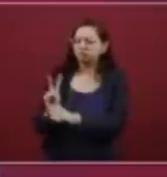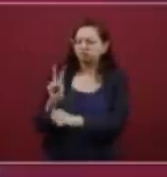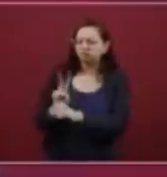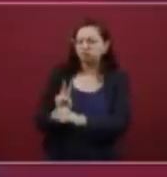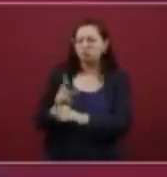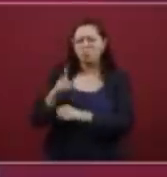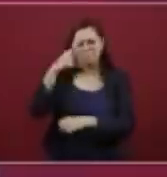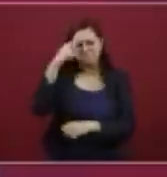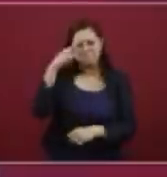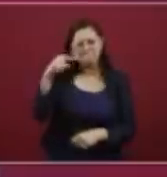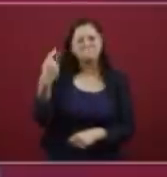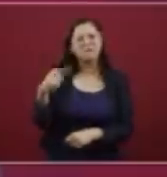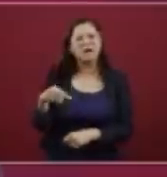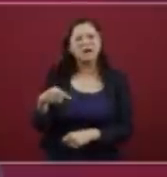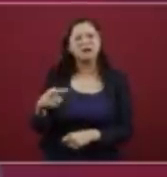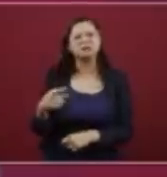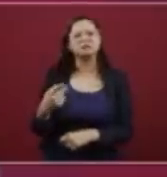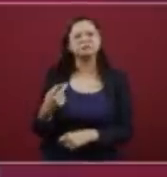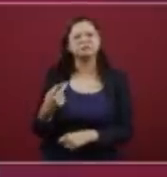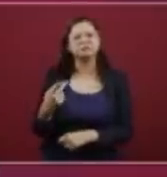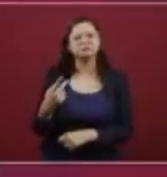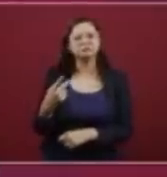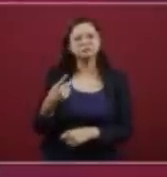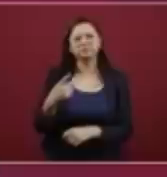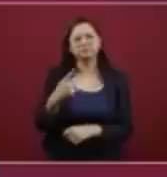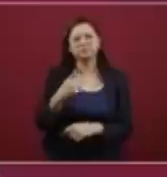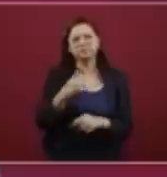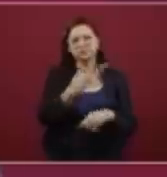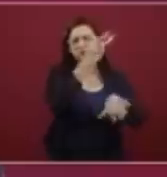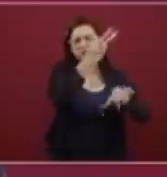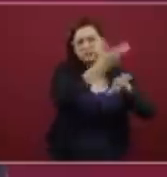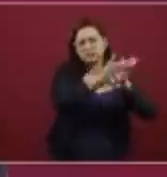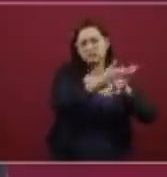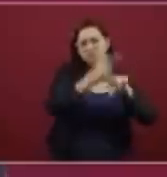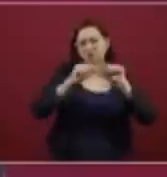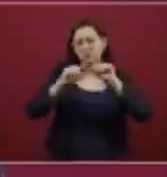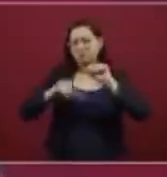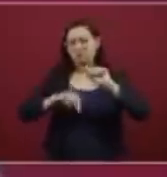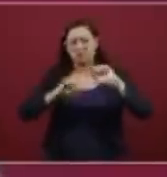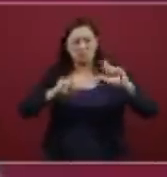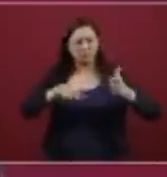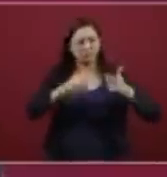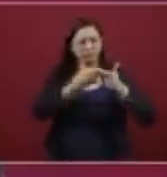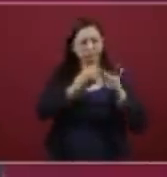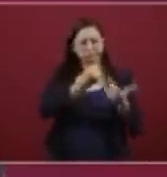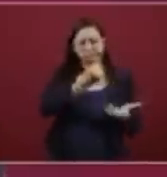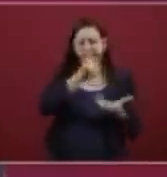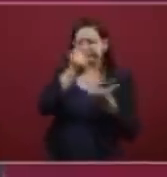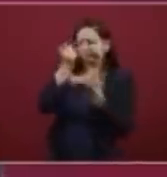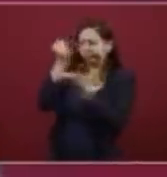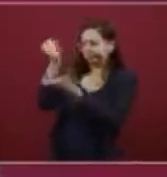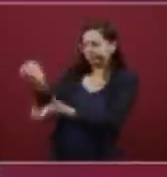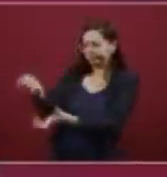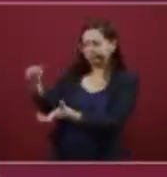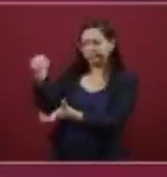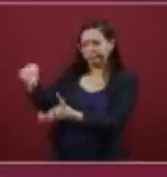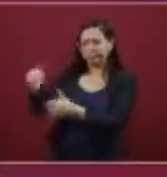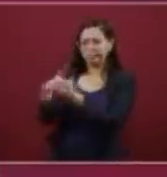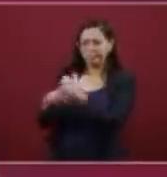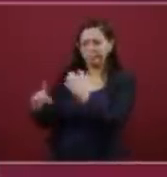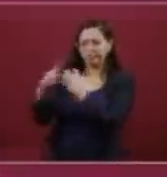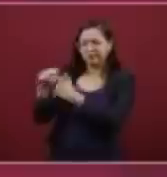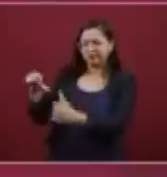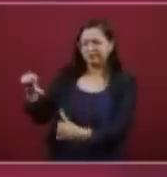para que los fondos dedicados al desarrollo se apliquen, que